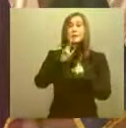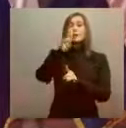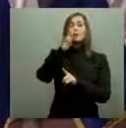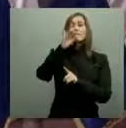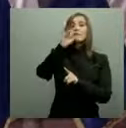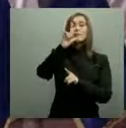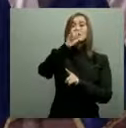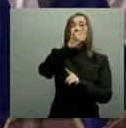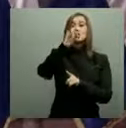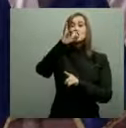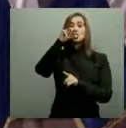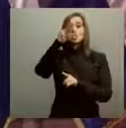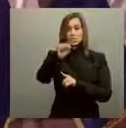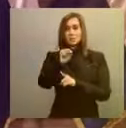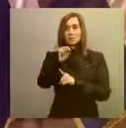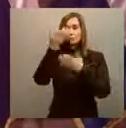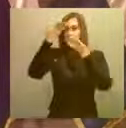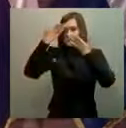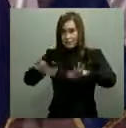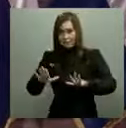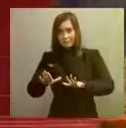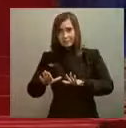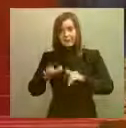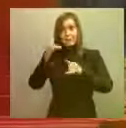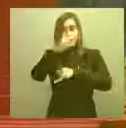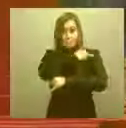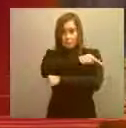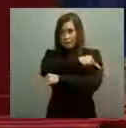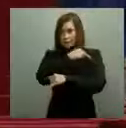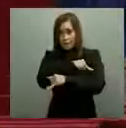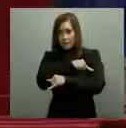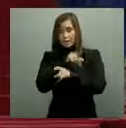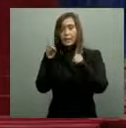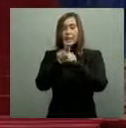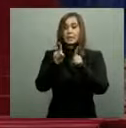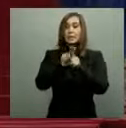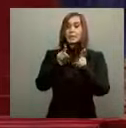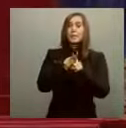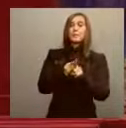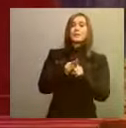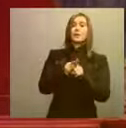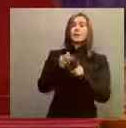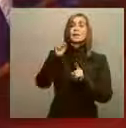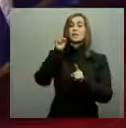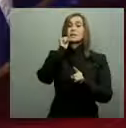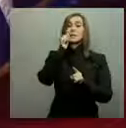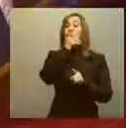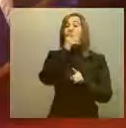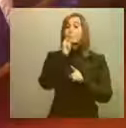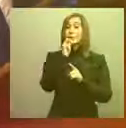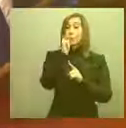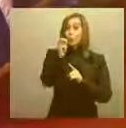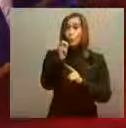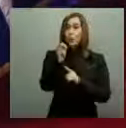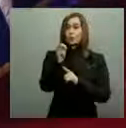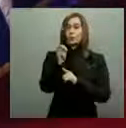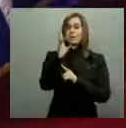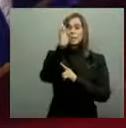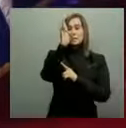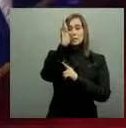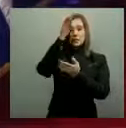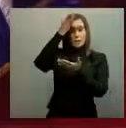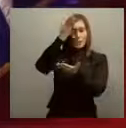y también a final de este año el Nelson Astacio en la ciudad sanitaria de Arias de Santo Domingo Norte, que tenía también 7